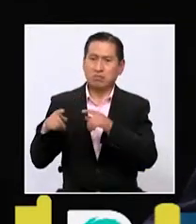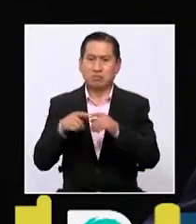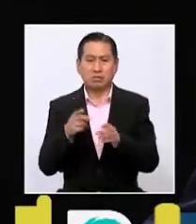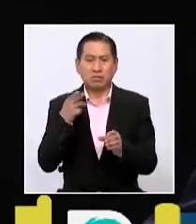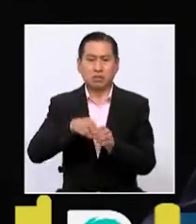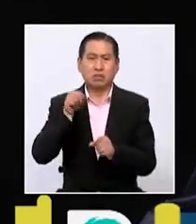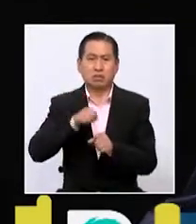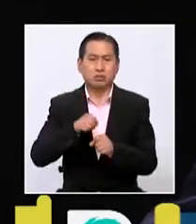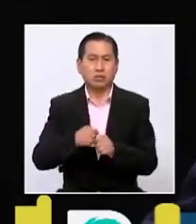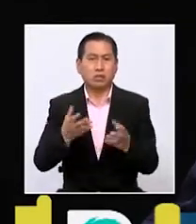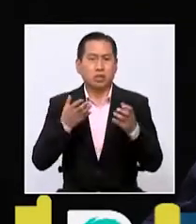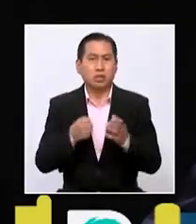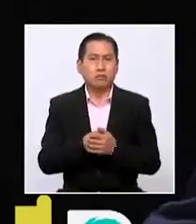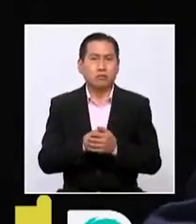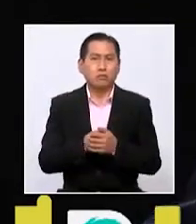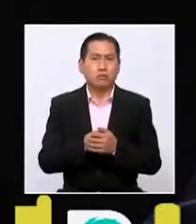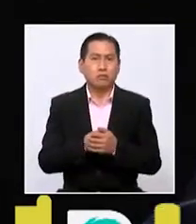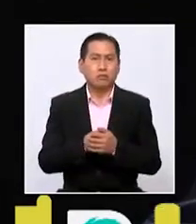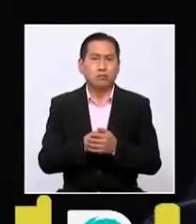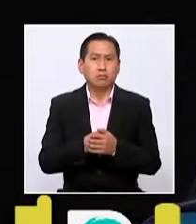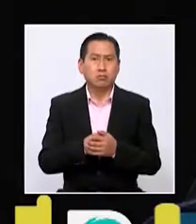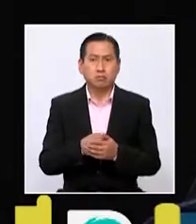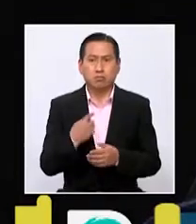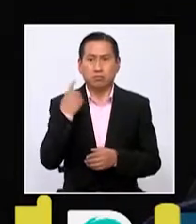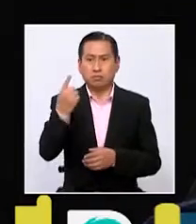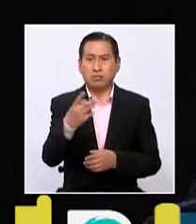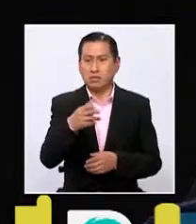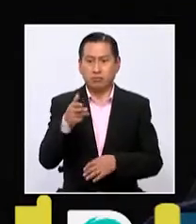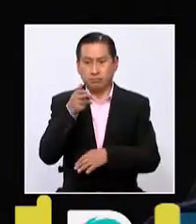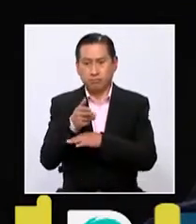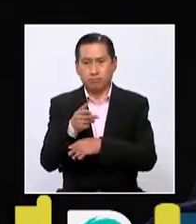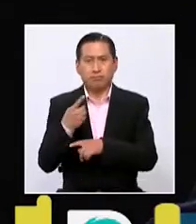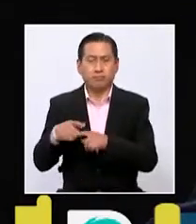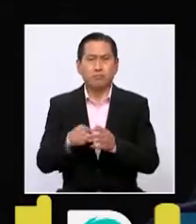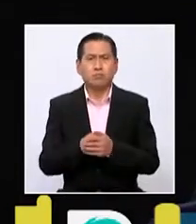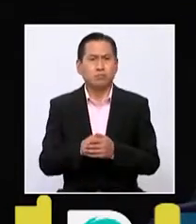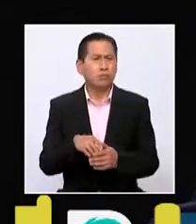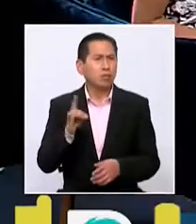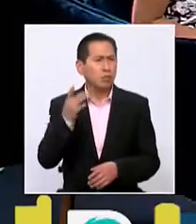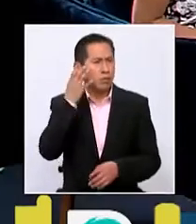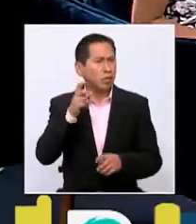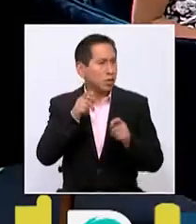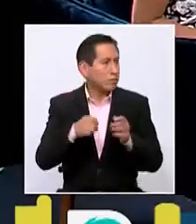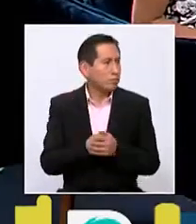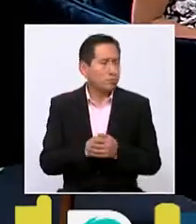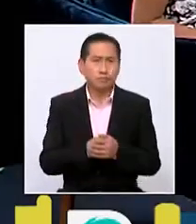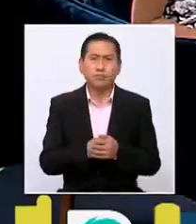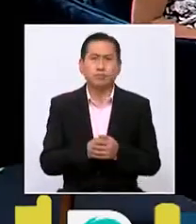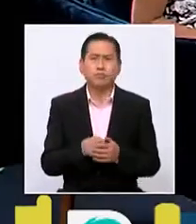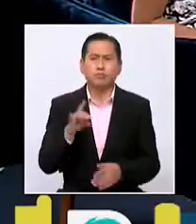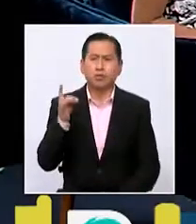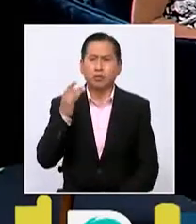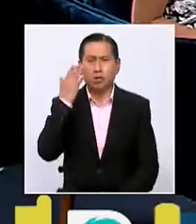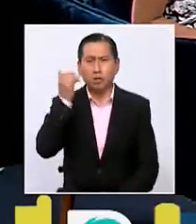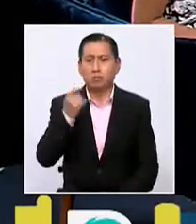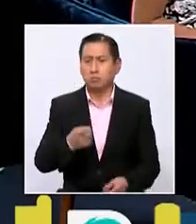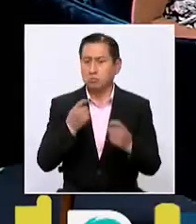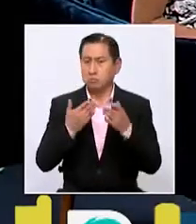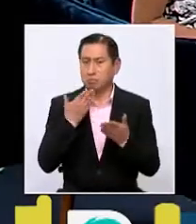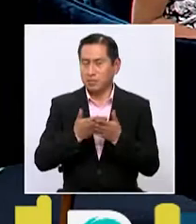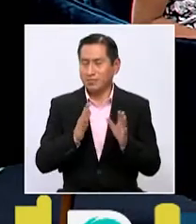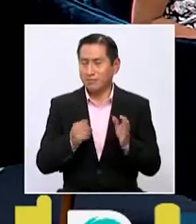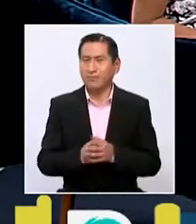trabajo, frente y detrás de las cámaras. Genial. ¿Por qué Bolivia? ¿Por qué Bolivia? Buena pregunta.